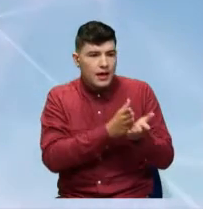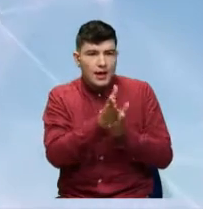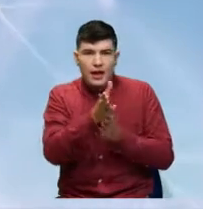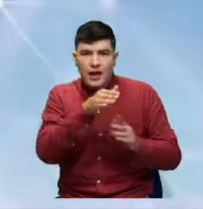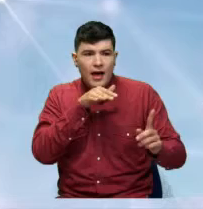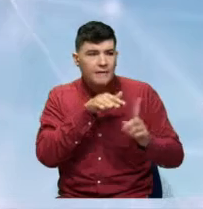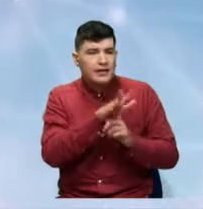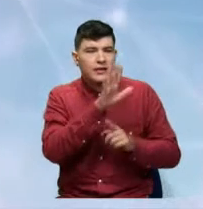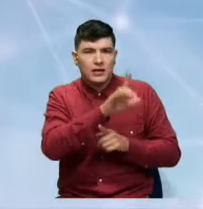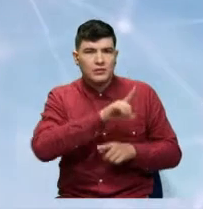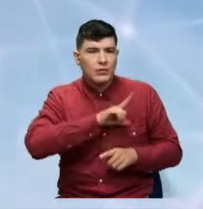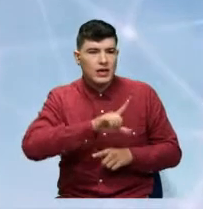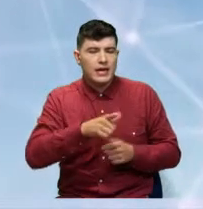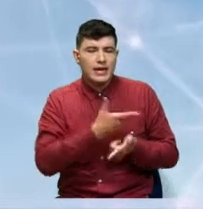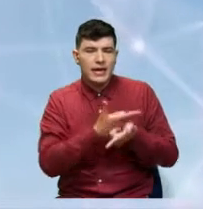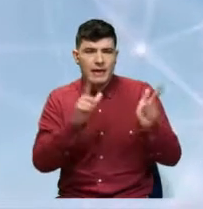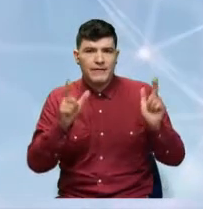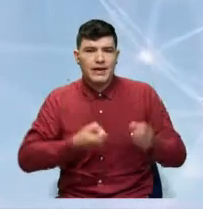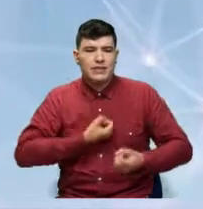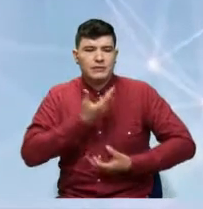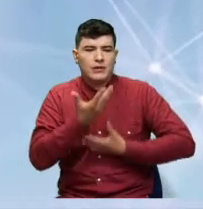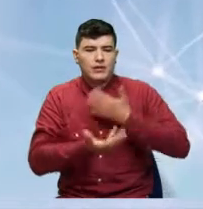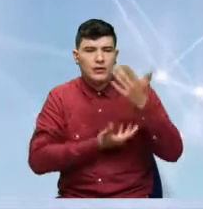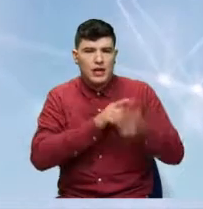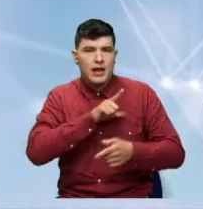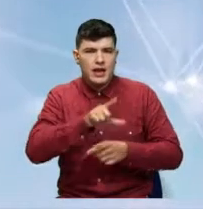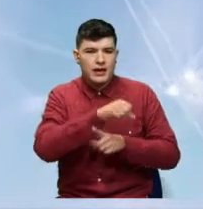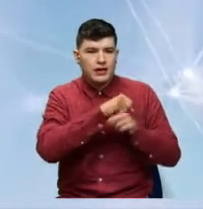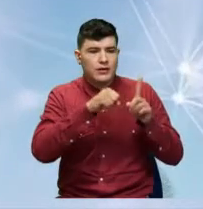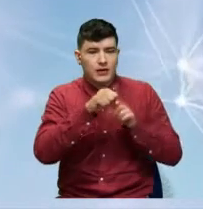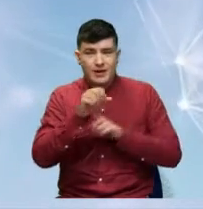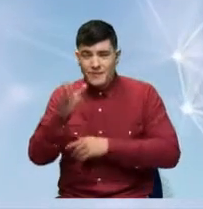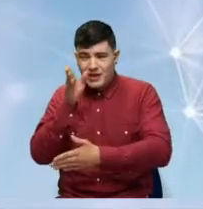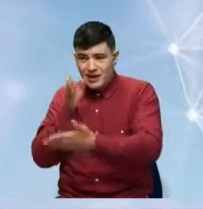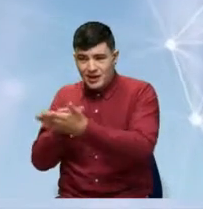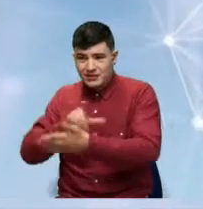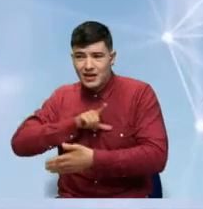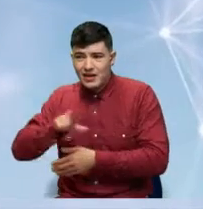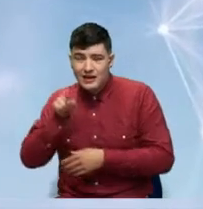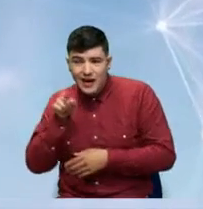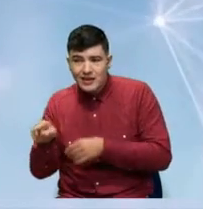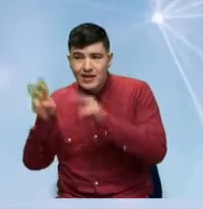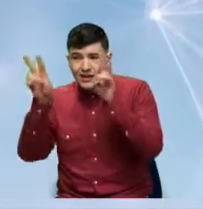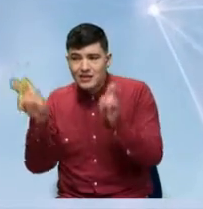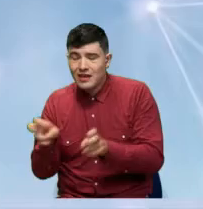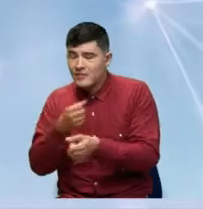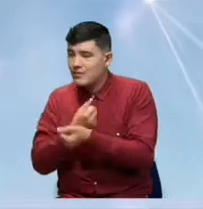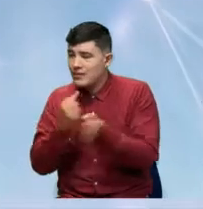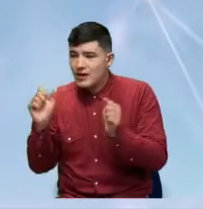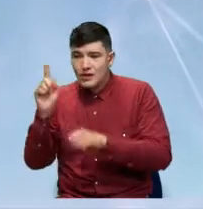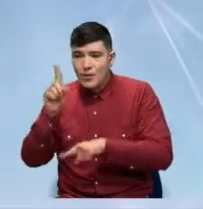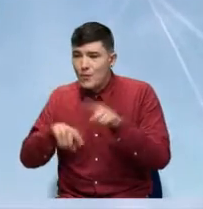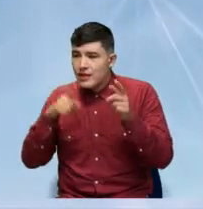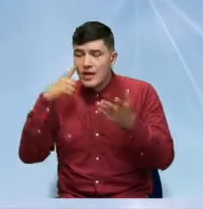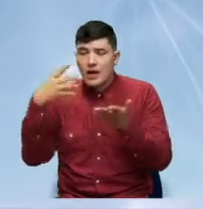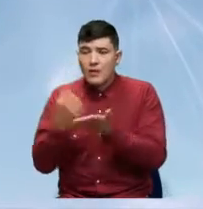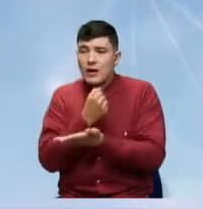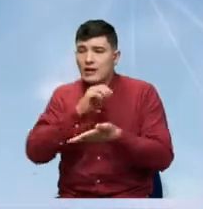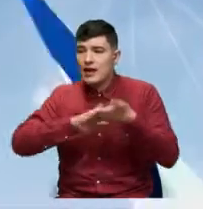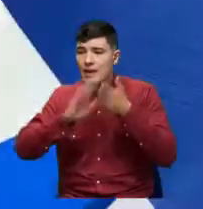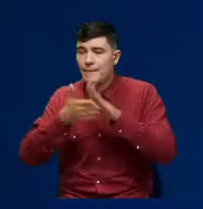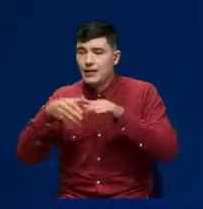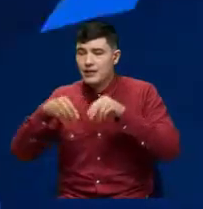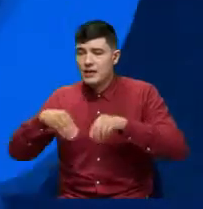expresión de los líderes sociales. El procurador Fernando Carrillo. Amenazas a líderes son el punto de partida de la imposibilidad de lograr la paz en los territorios